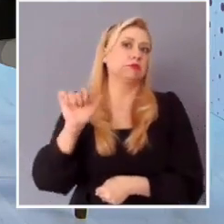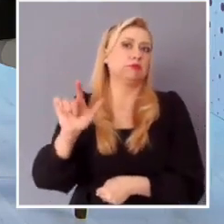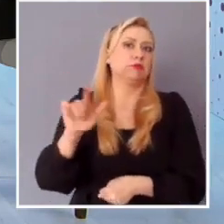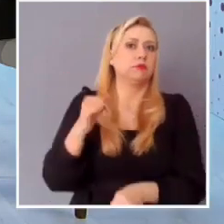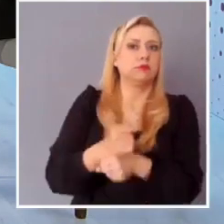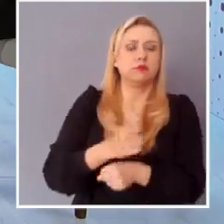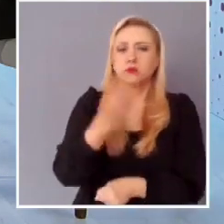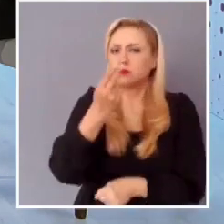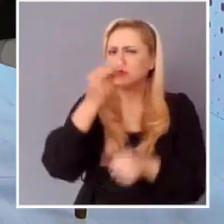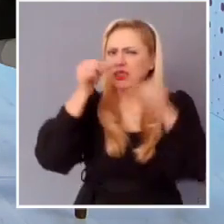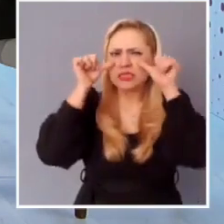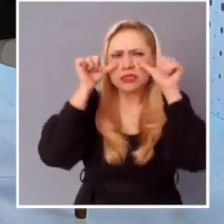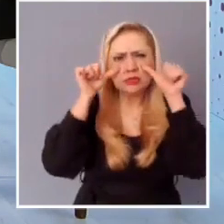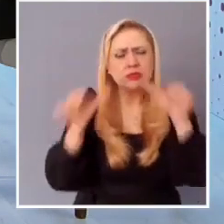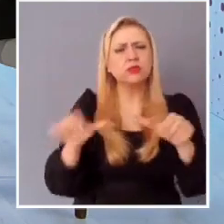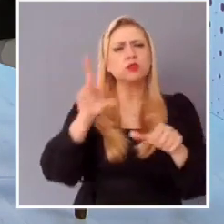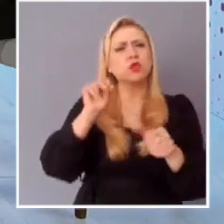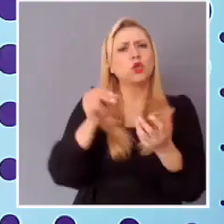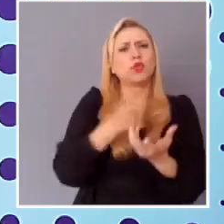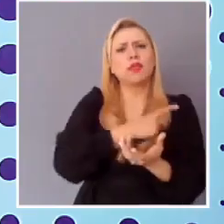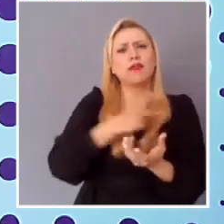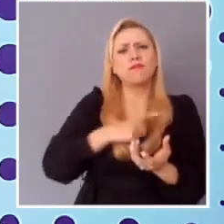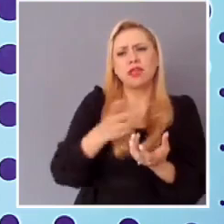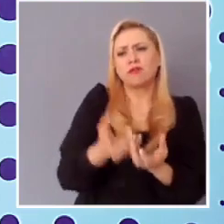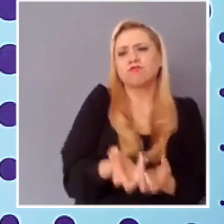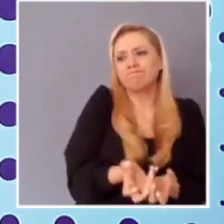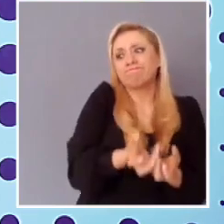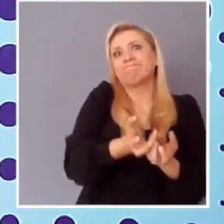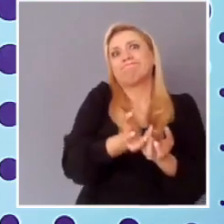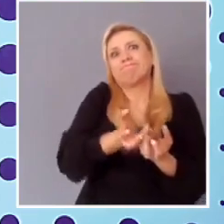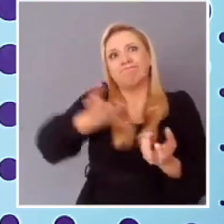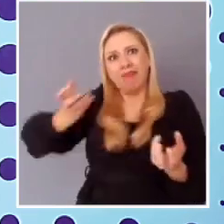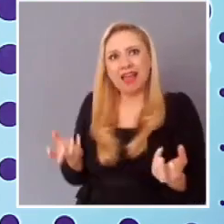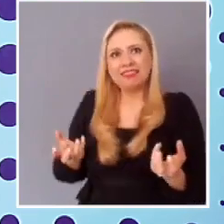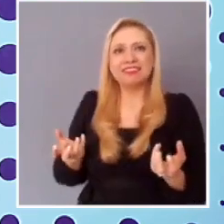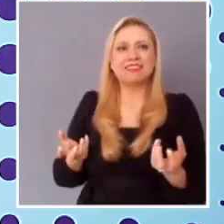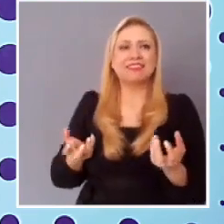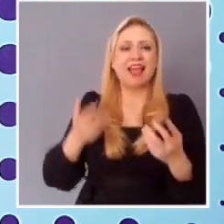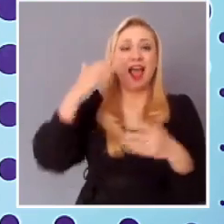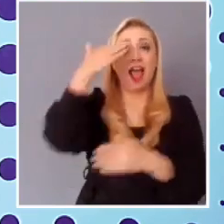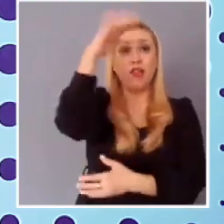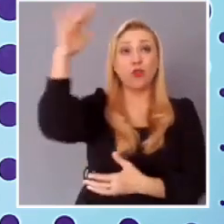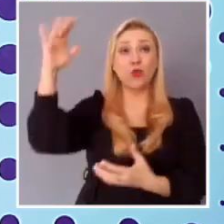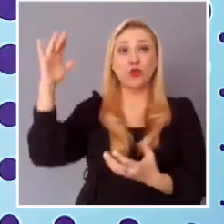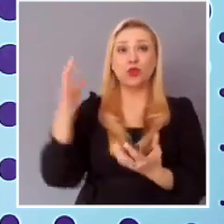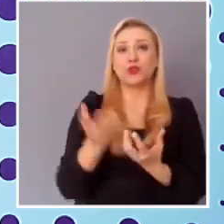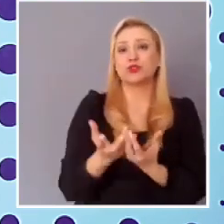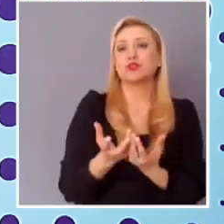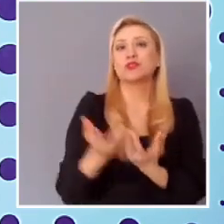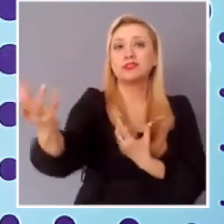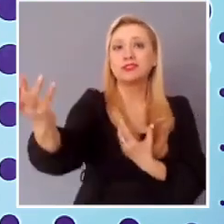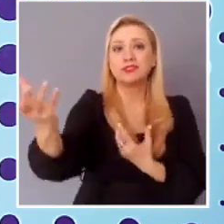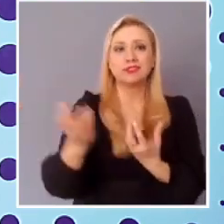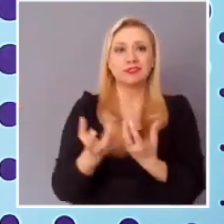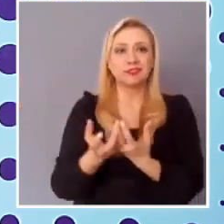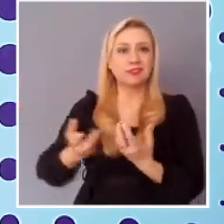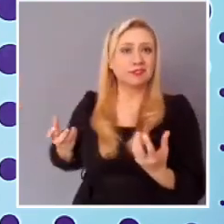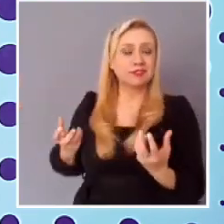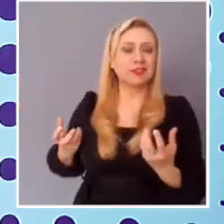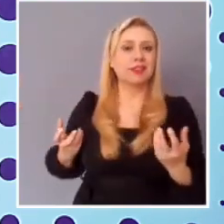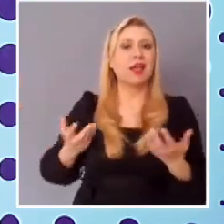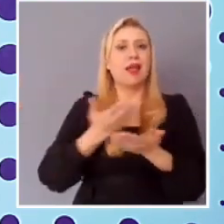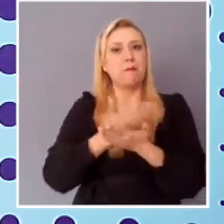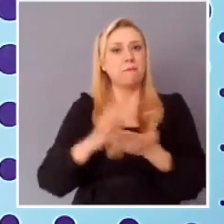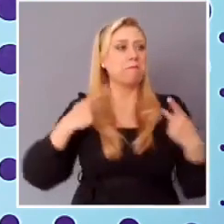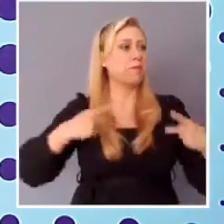entornos comunitarios, no segregarlos. Y estos son algunos de los aportes que pudiéramos ir combinando entre lo que nos dice el comité